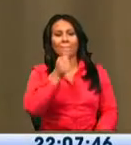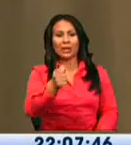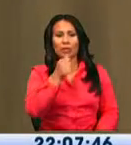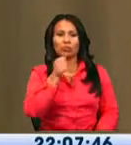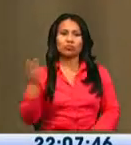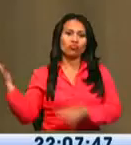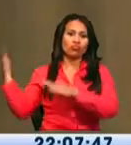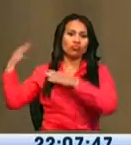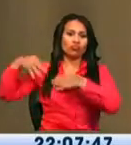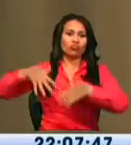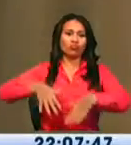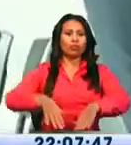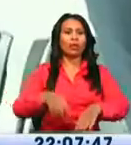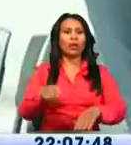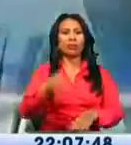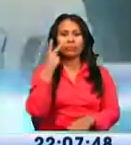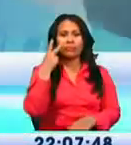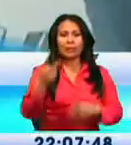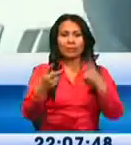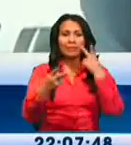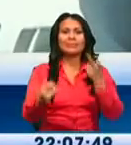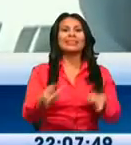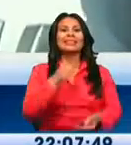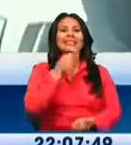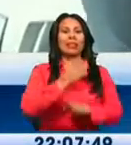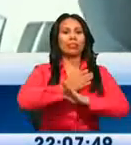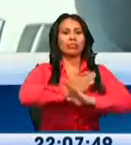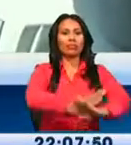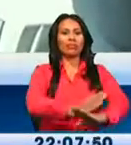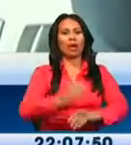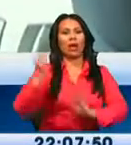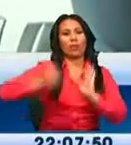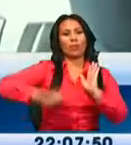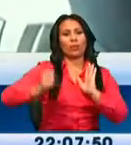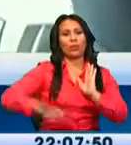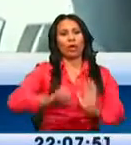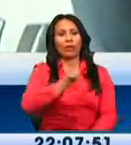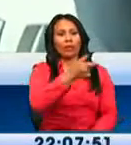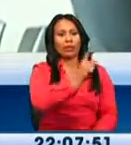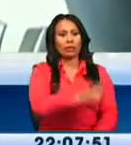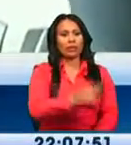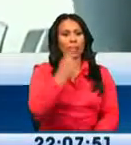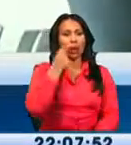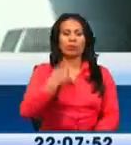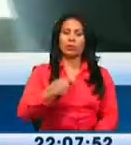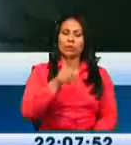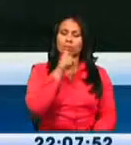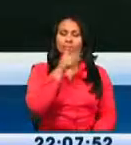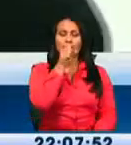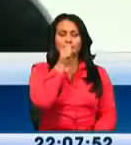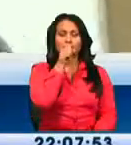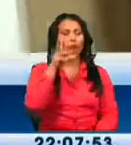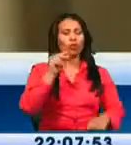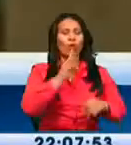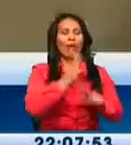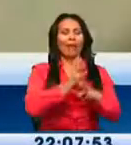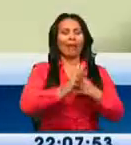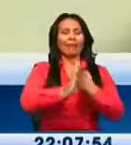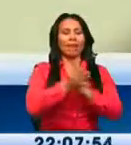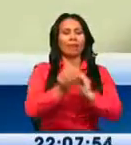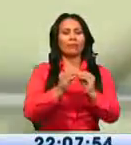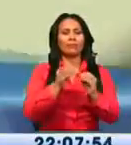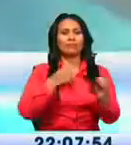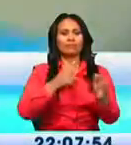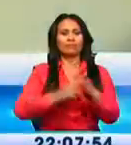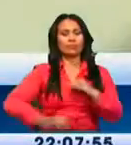nipón y por supuesto la defensora del acusado, que prefirió no pronunciarse hasta el final de la audiencia. Exacto, porque nadie